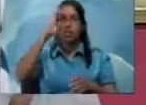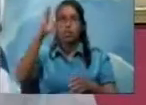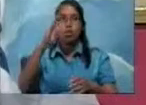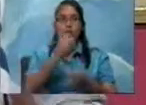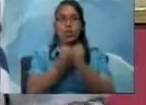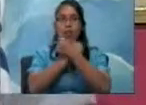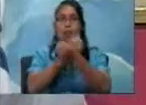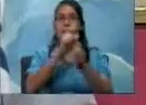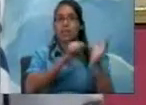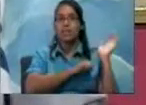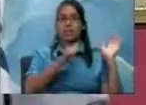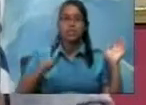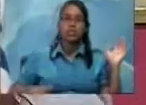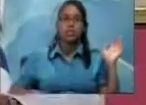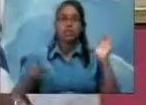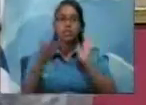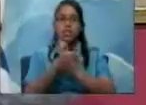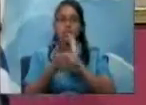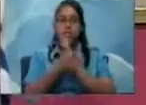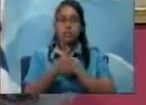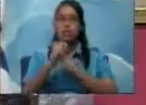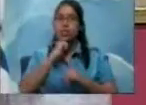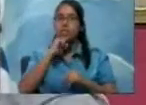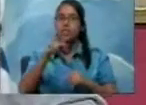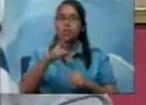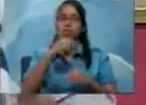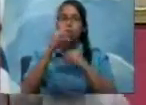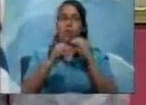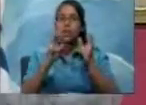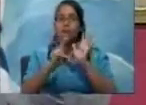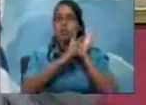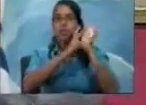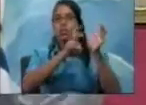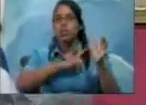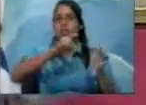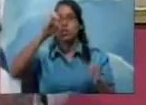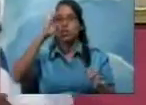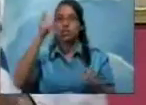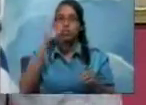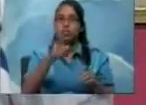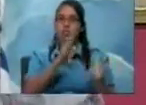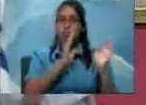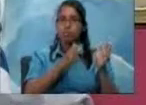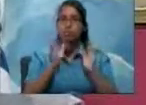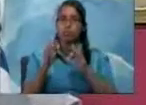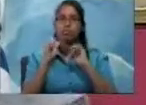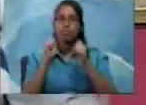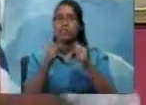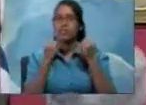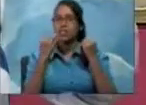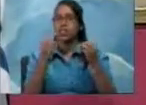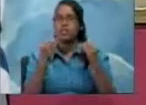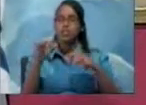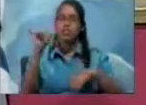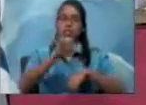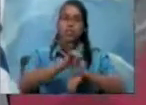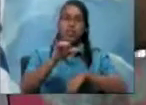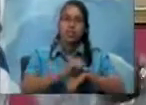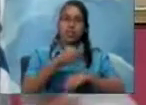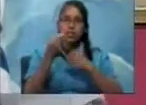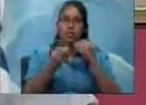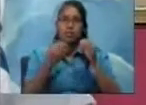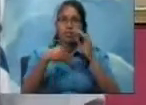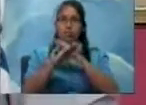Señor significa es que tú hagas la voluntad de Él que tú te comportes bien tanto en el culto tanto como